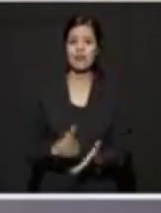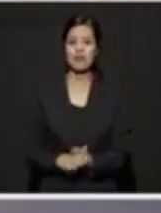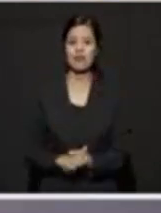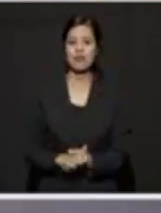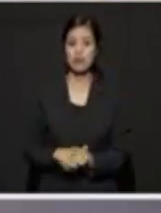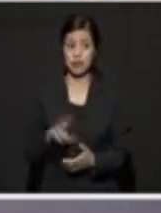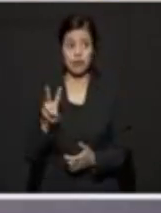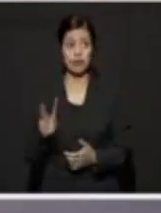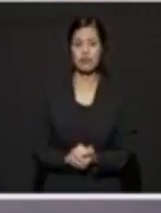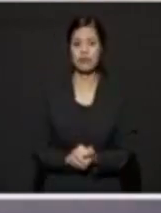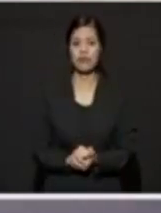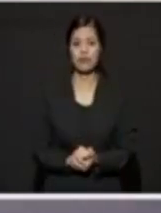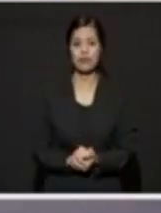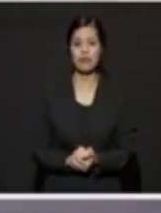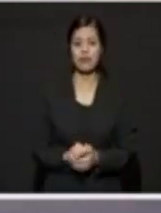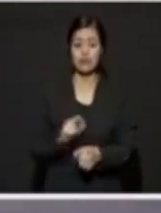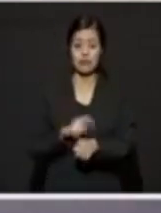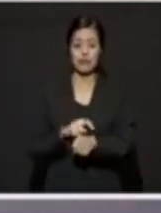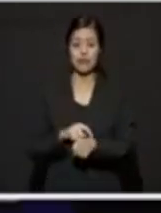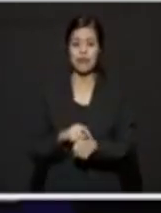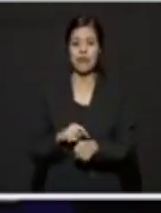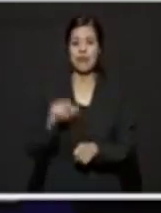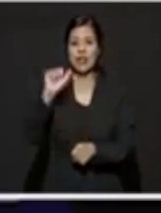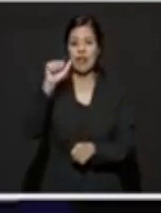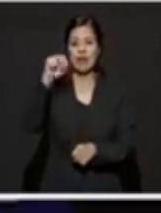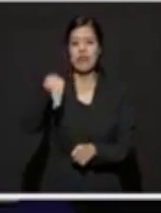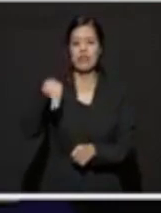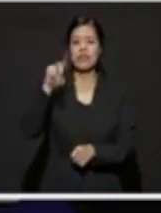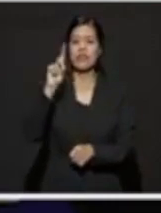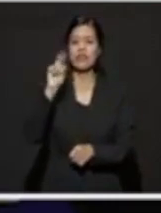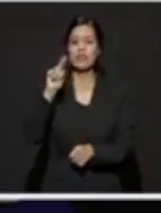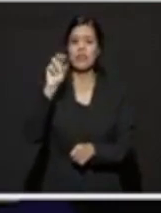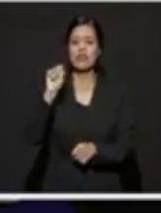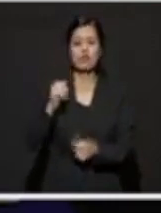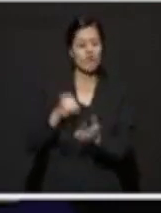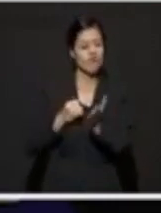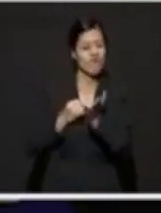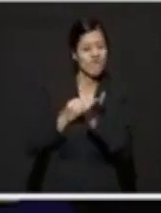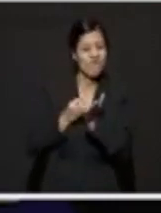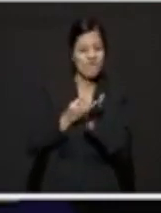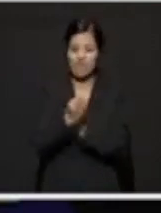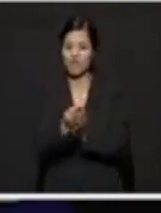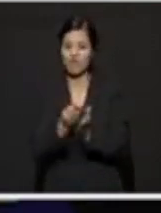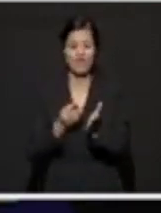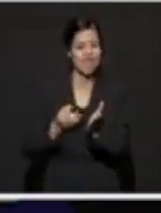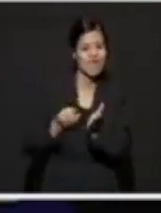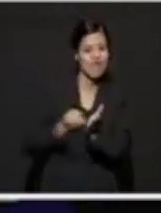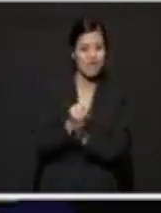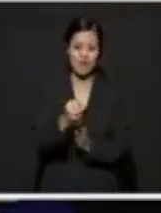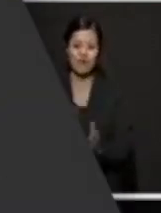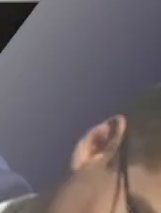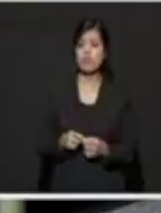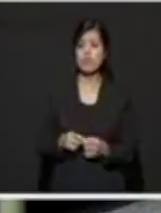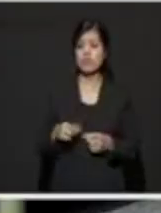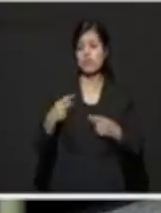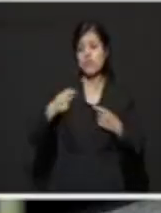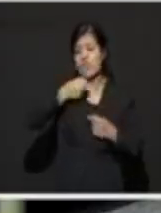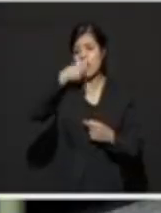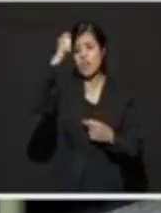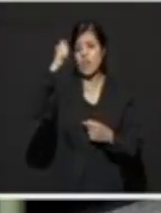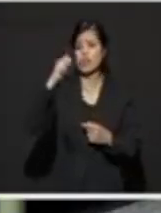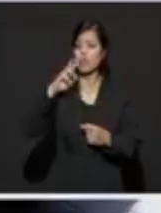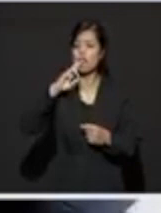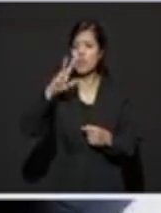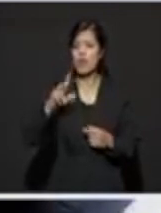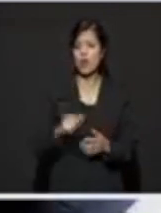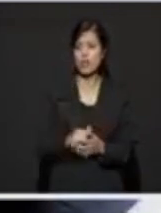Sí, es verdad. Andrés Manuel es muy tenaz, muy perseverante. Y acabé con todos, ¿no? Mira,